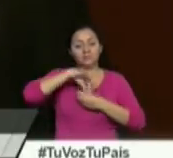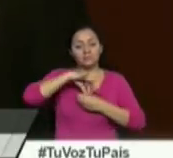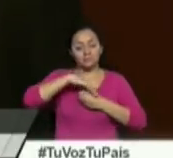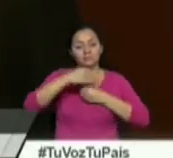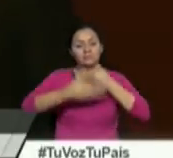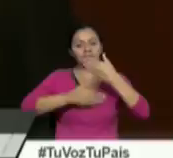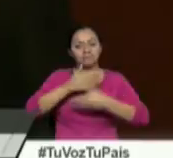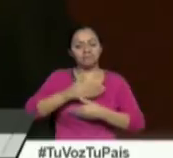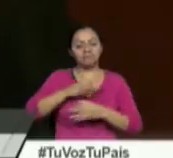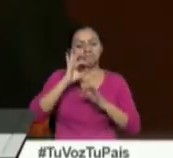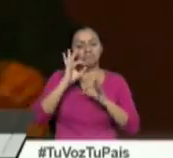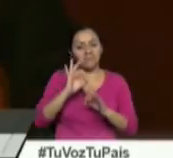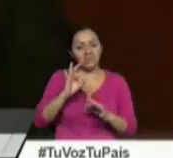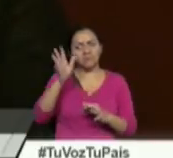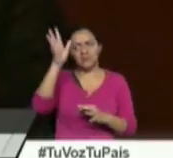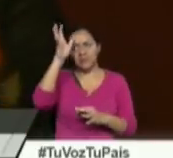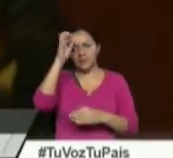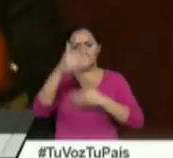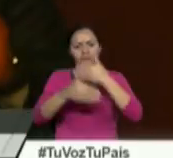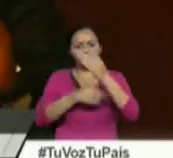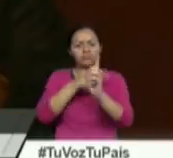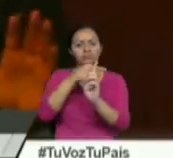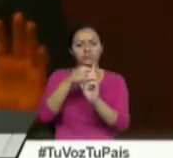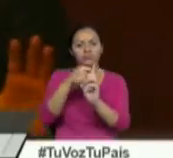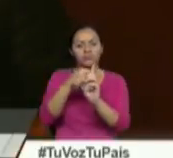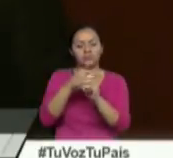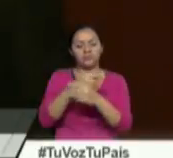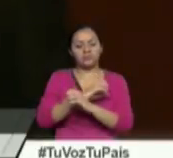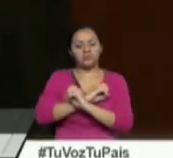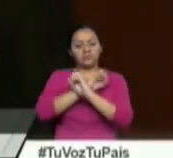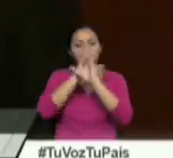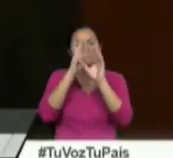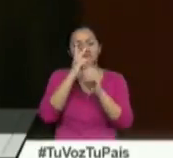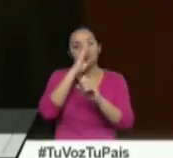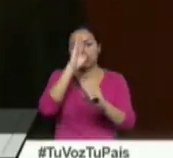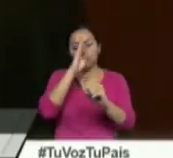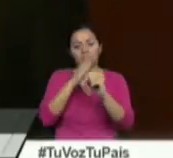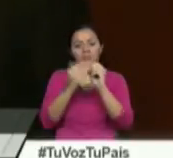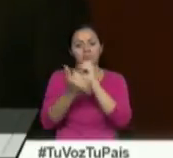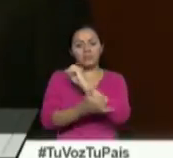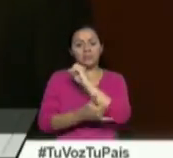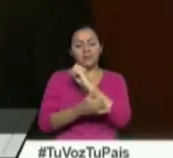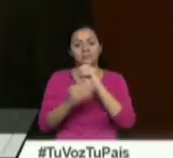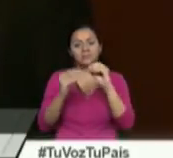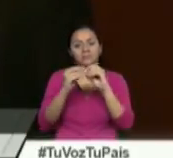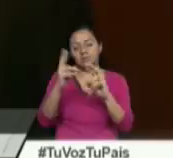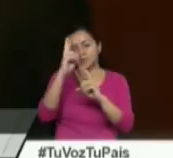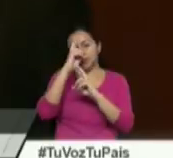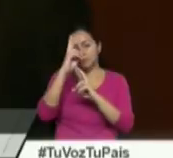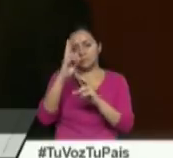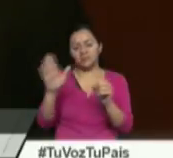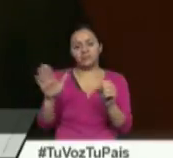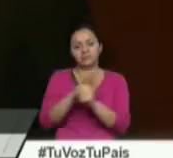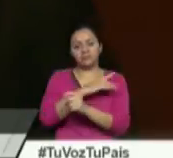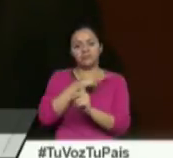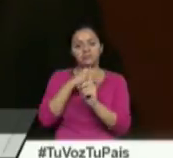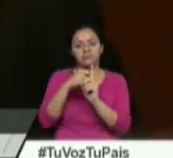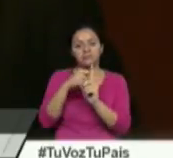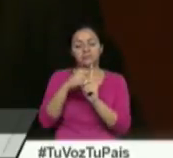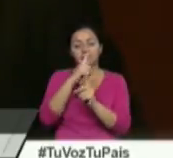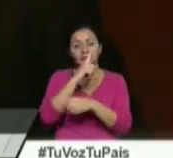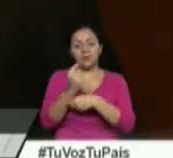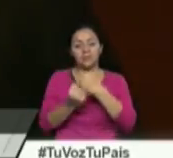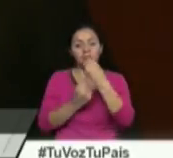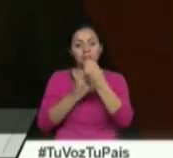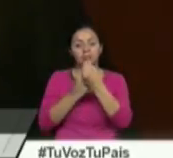con transparencia, que permita el único objetivo que tenemos con el país, el respeto absoluto a la voluntad de la gente. Con el apoyo